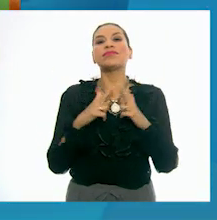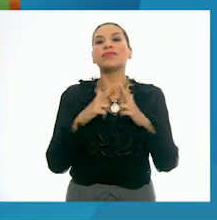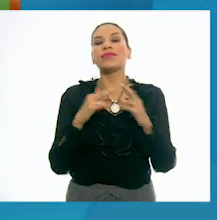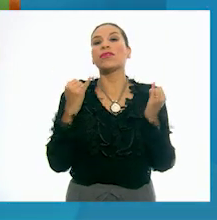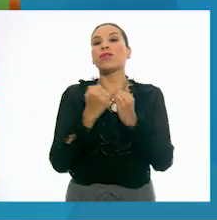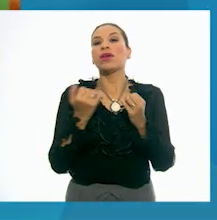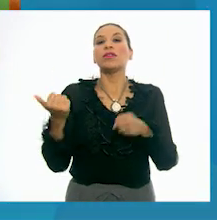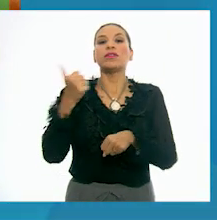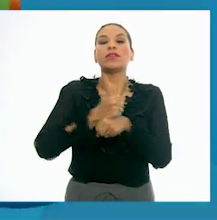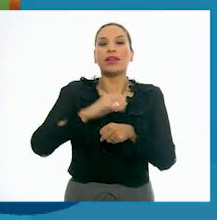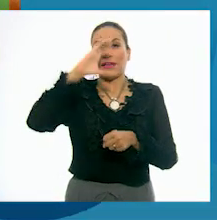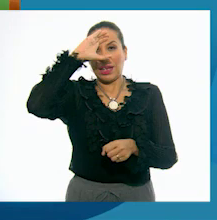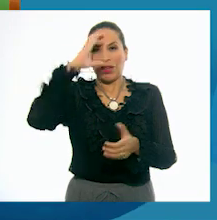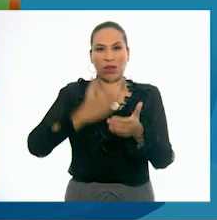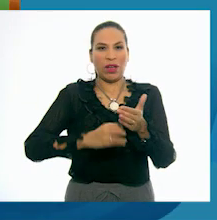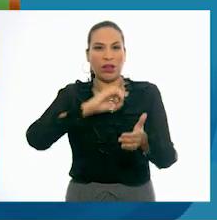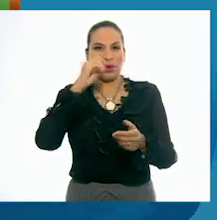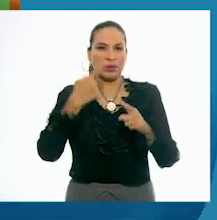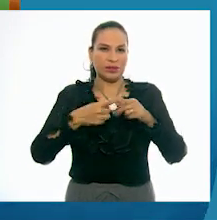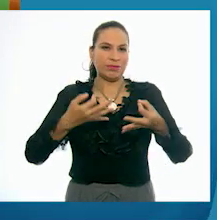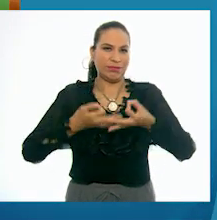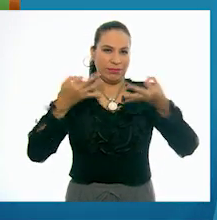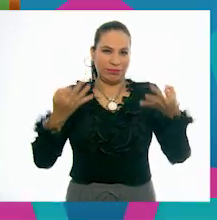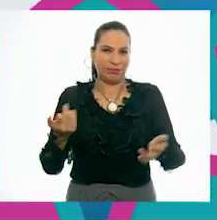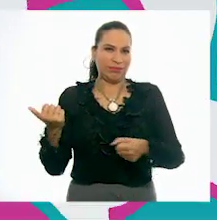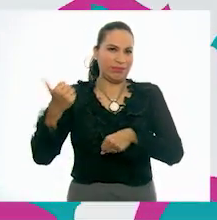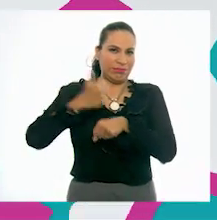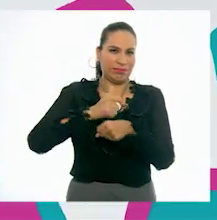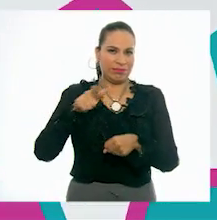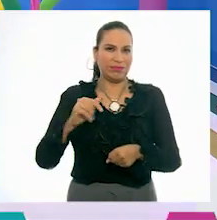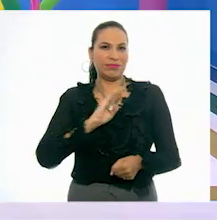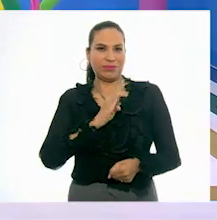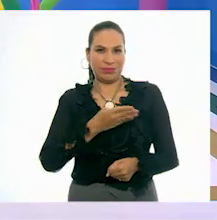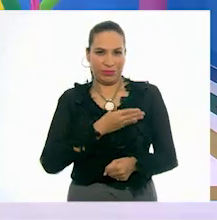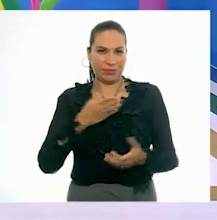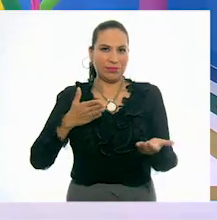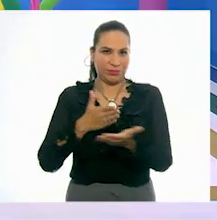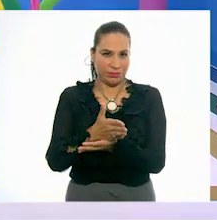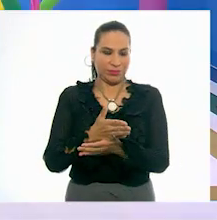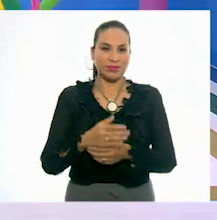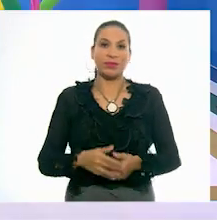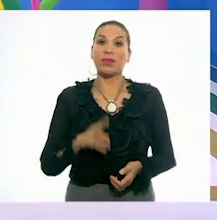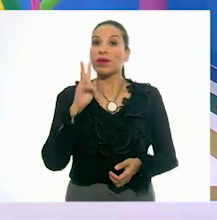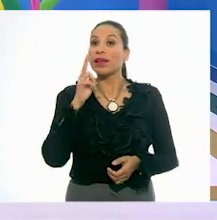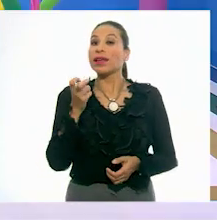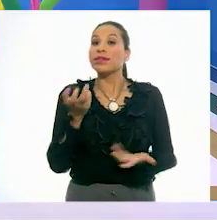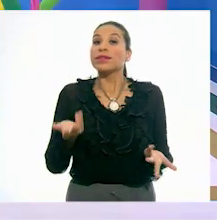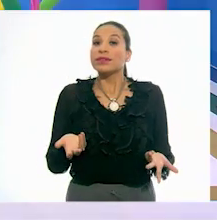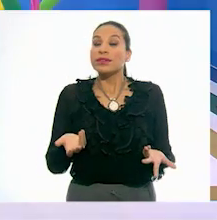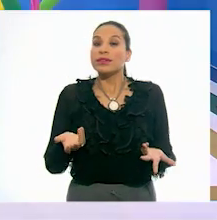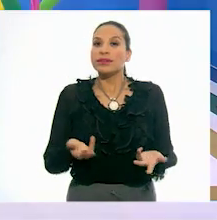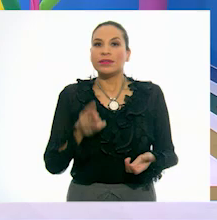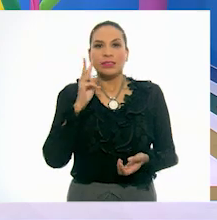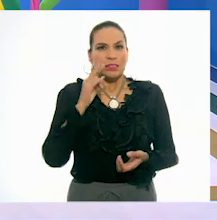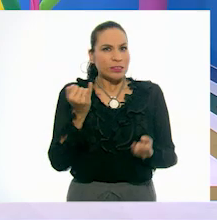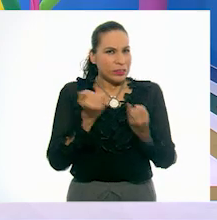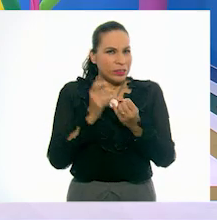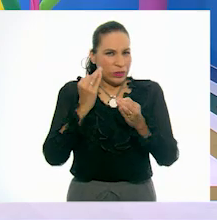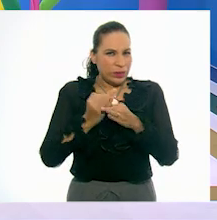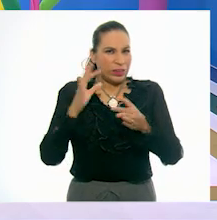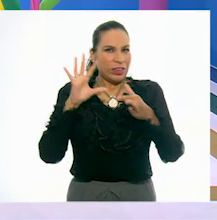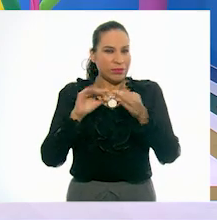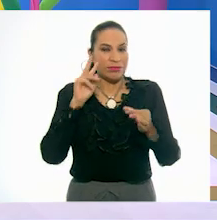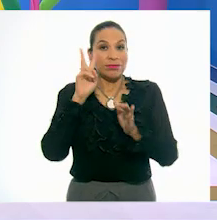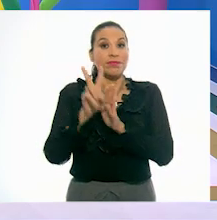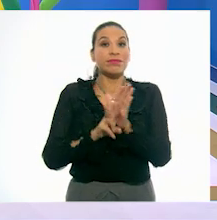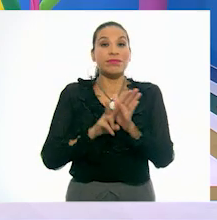al imponer el catolicismo en las tierras conquistadas. ¿Qué les pareció? ¿Les sonó familiar lo que vieron en